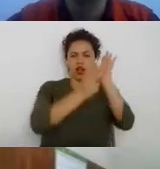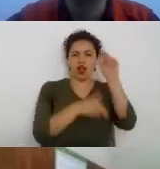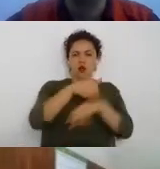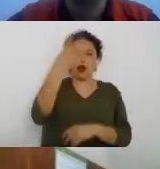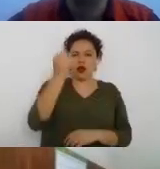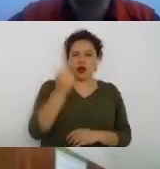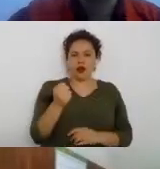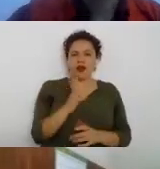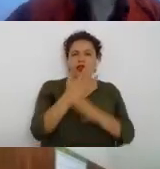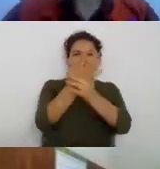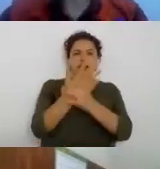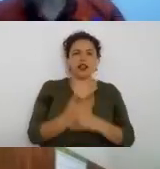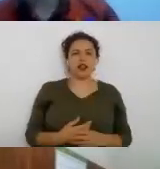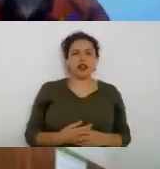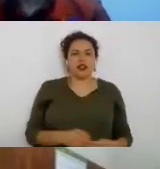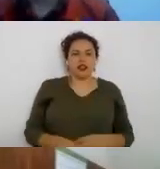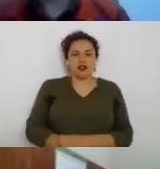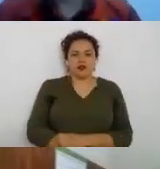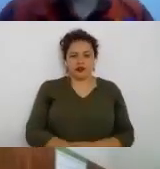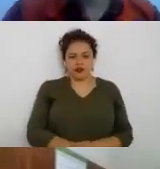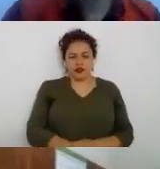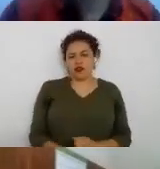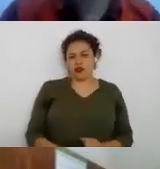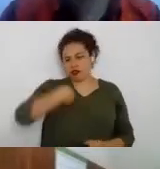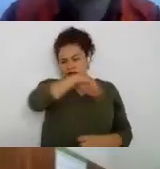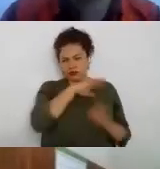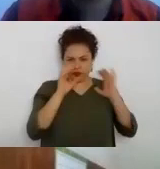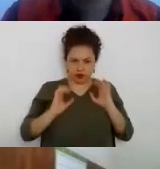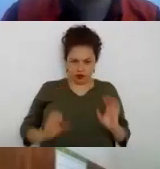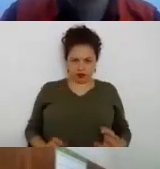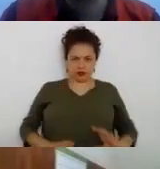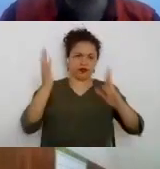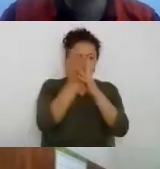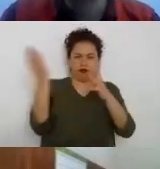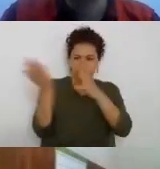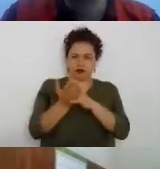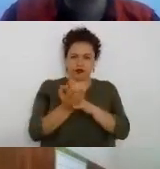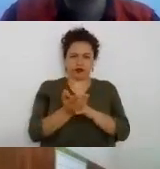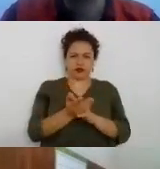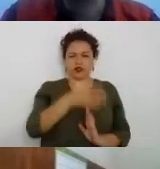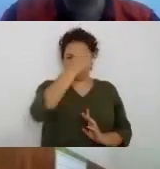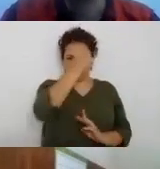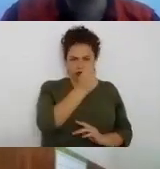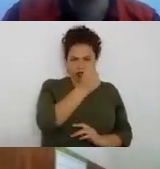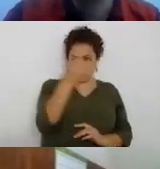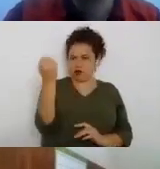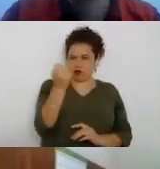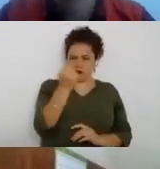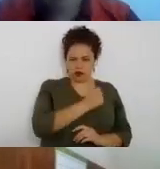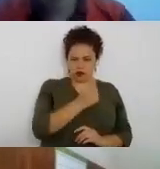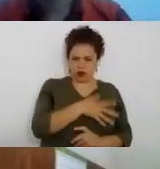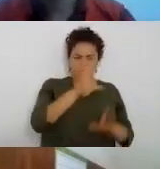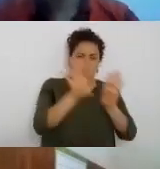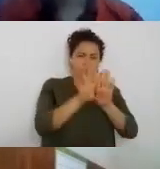decir que todo nuestro cuerpo lo vamos a dividir en múltiplos de 9. ¿A qué me refiero con